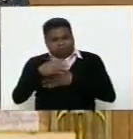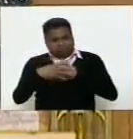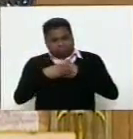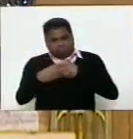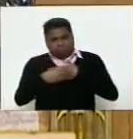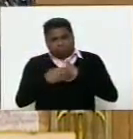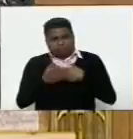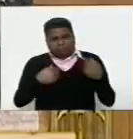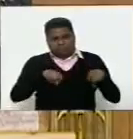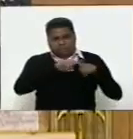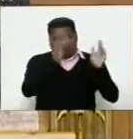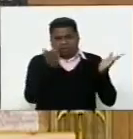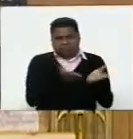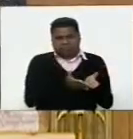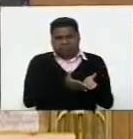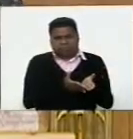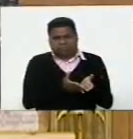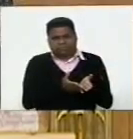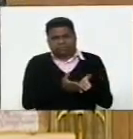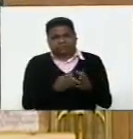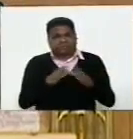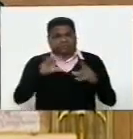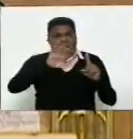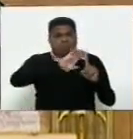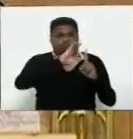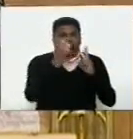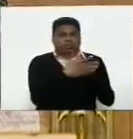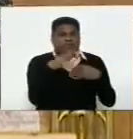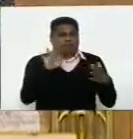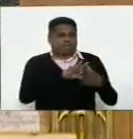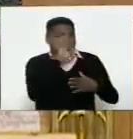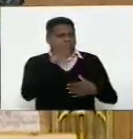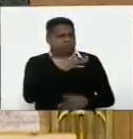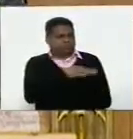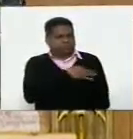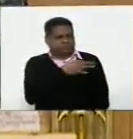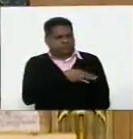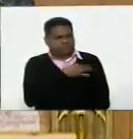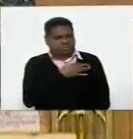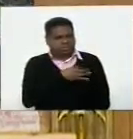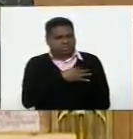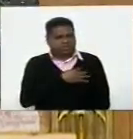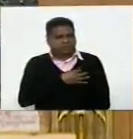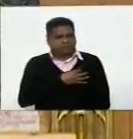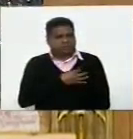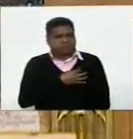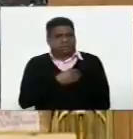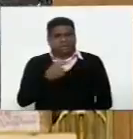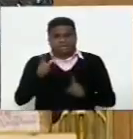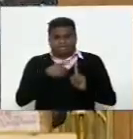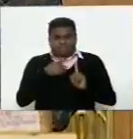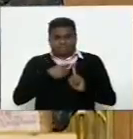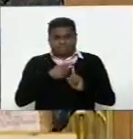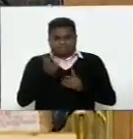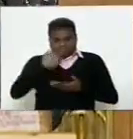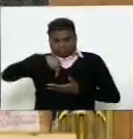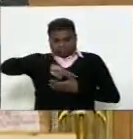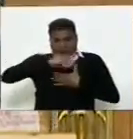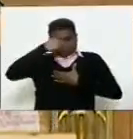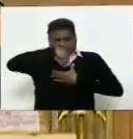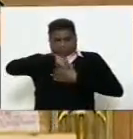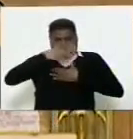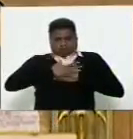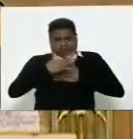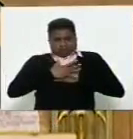en el terreno cultural, espiritual y social. La batalla primero es aquí adentro, con nosotras y con